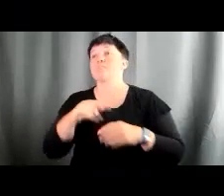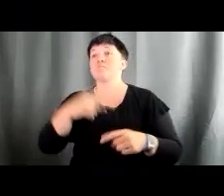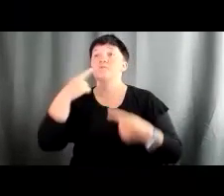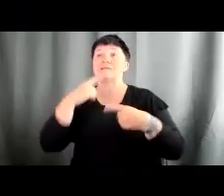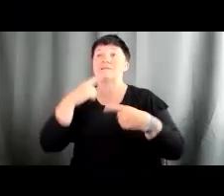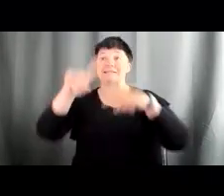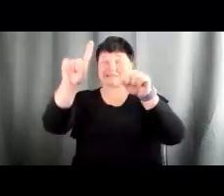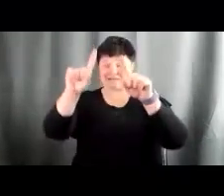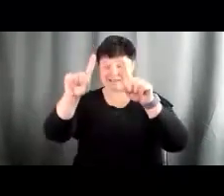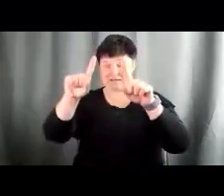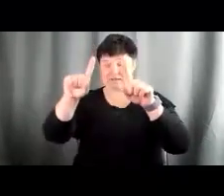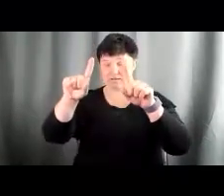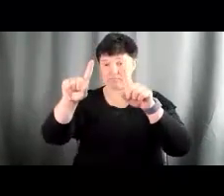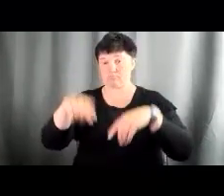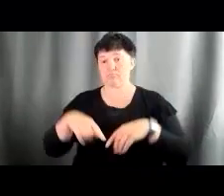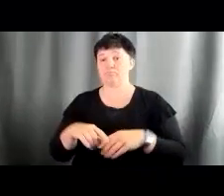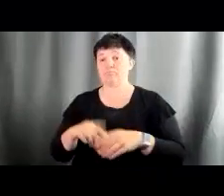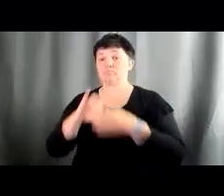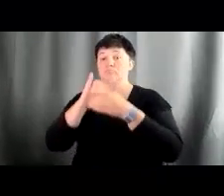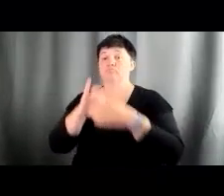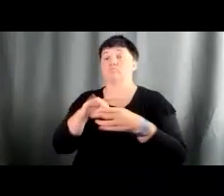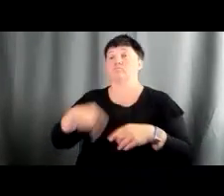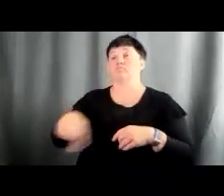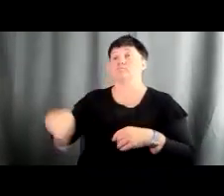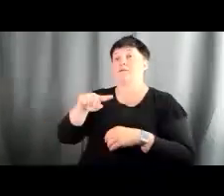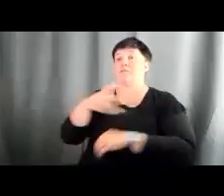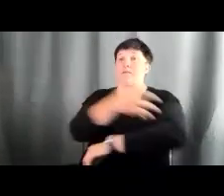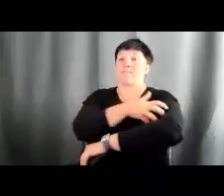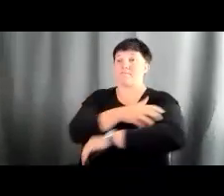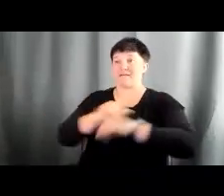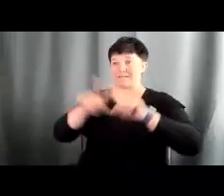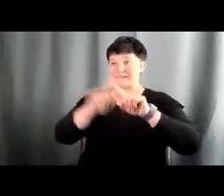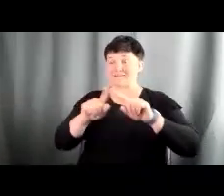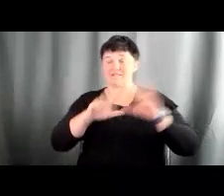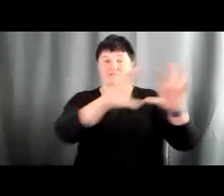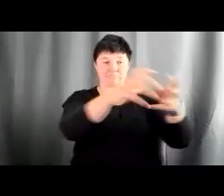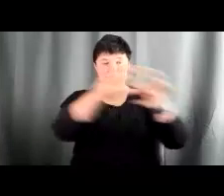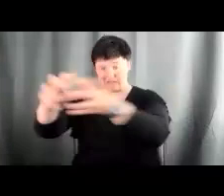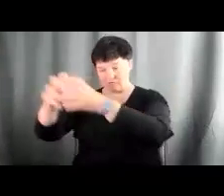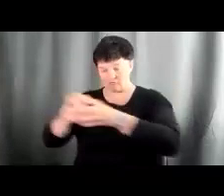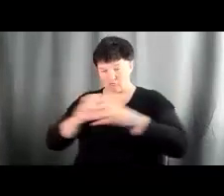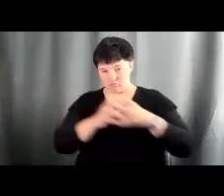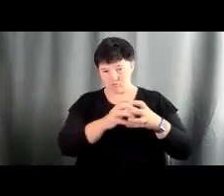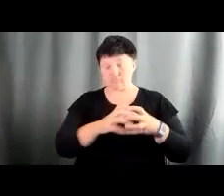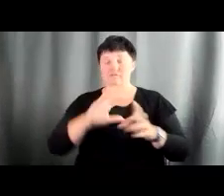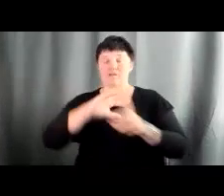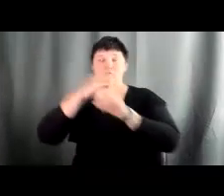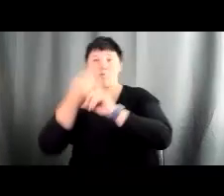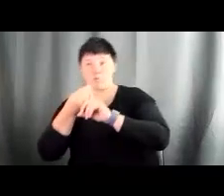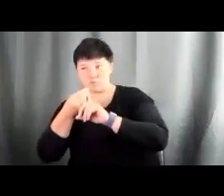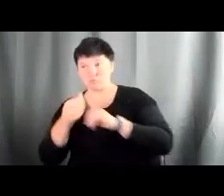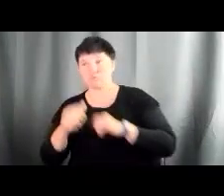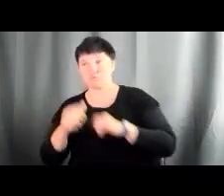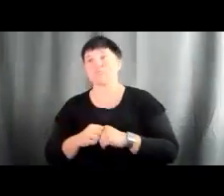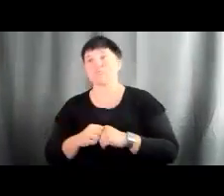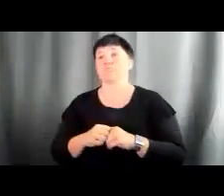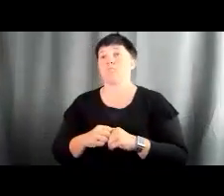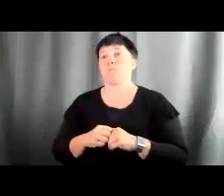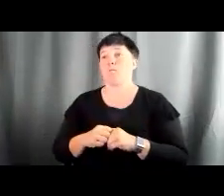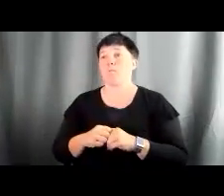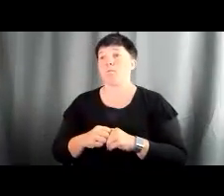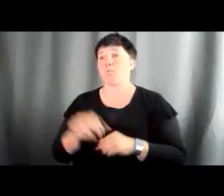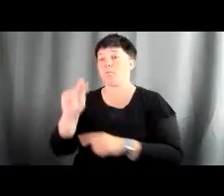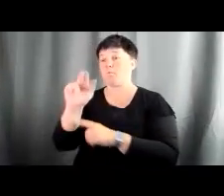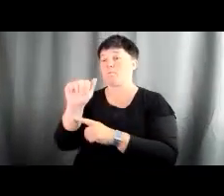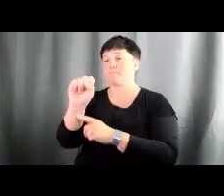pretende evaluar la vulnerabilidad causada por la falta de energía eléctrica de diferentes sectores como la agricultura y la silvicultura.